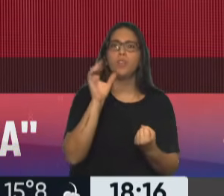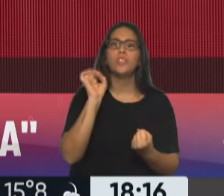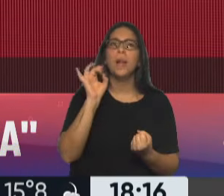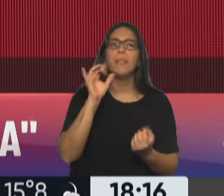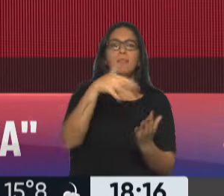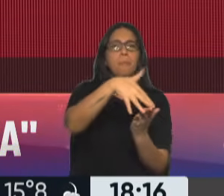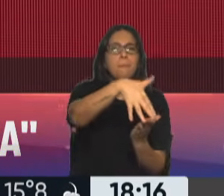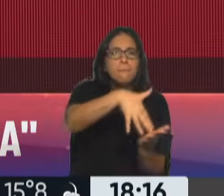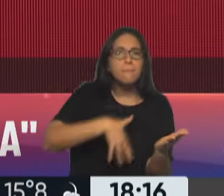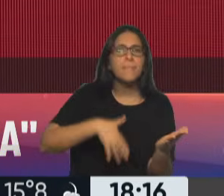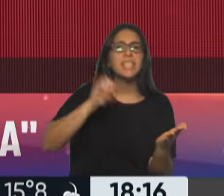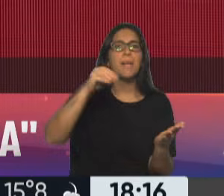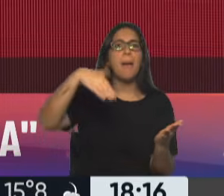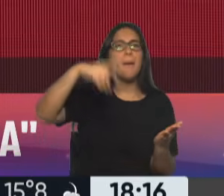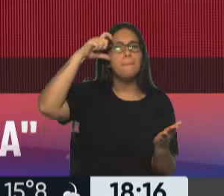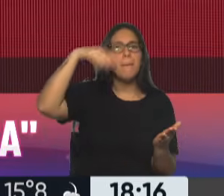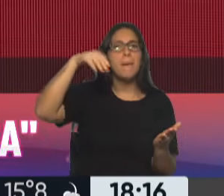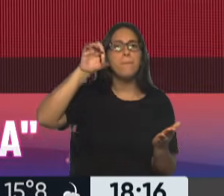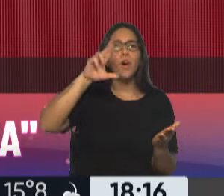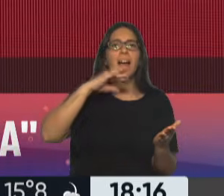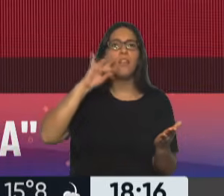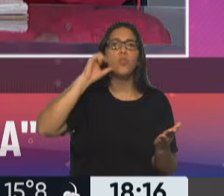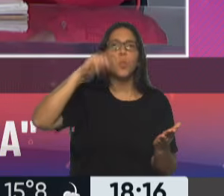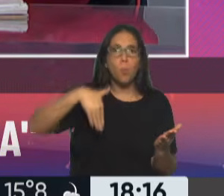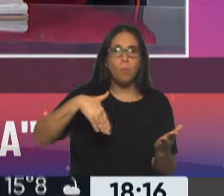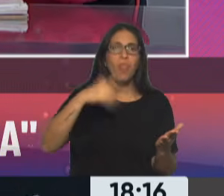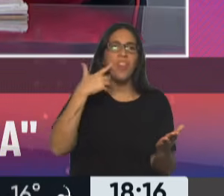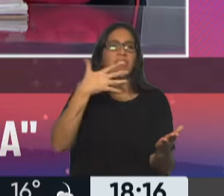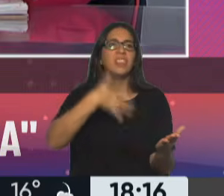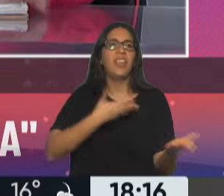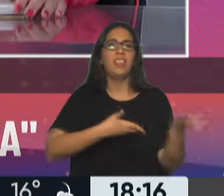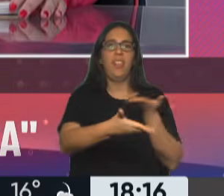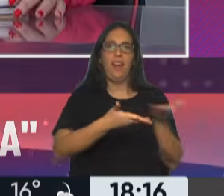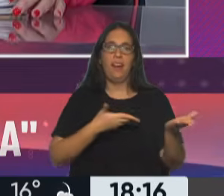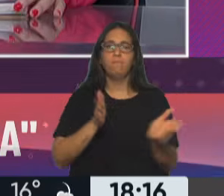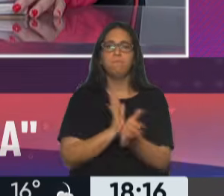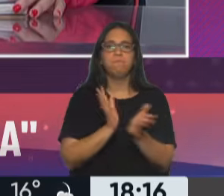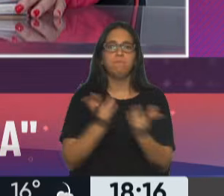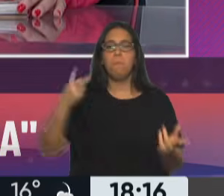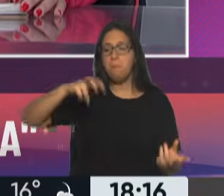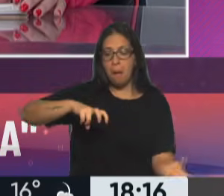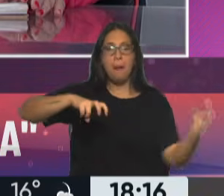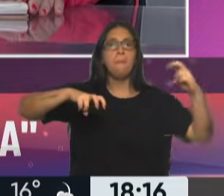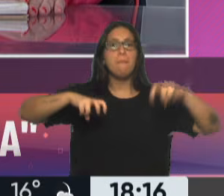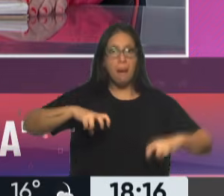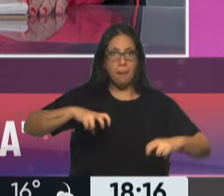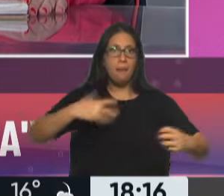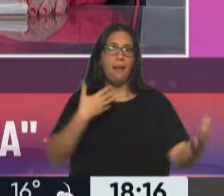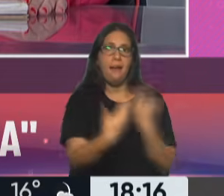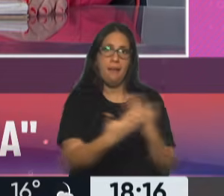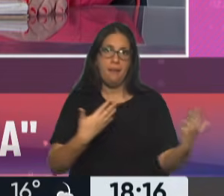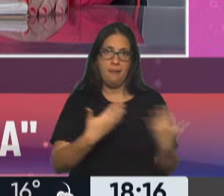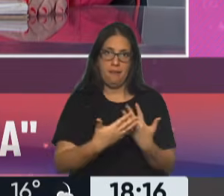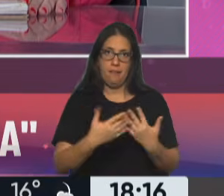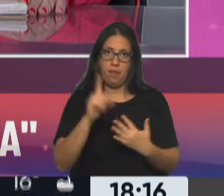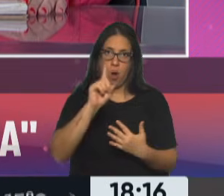¿no? Es un acuerdo para sentarse a negociar, digamos, Claro. ¿no? Que no es lo mismo que Totalmente. llegar al acuerdo. Con lo cual, el punto